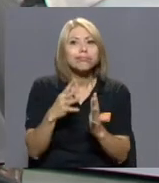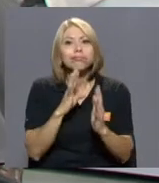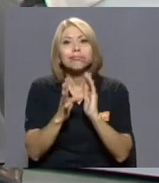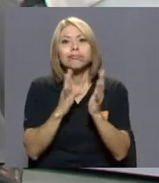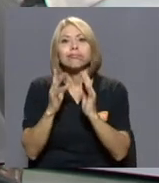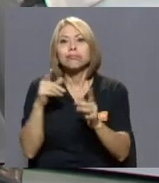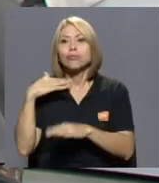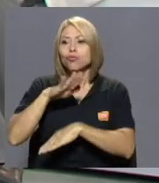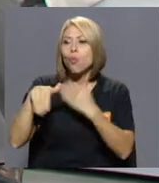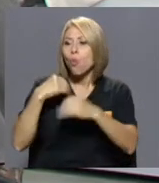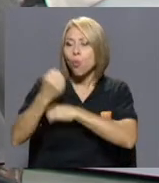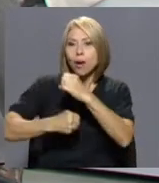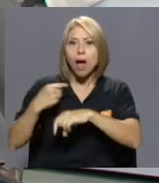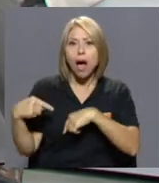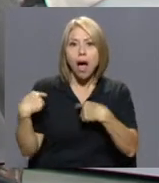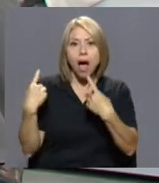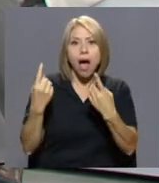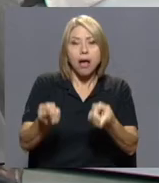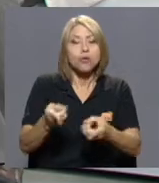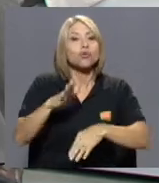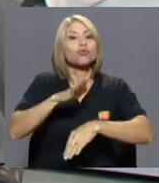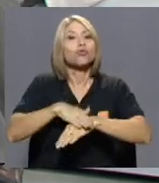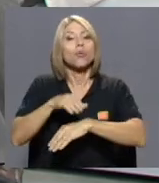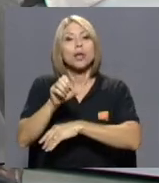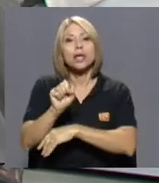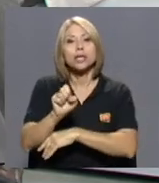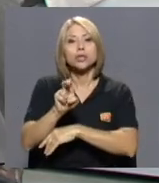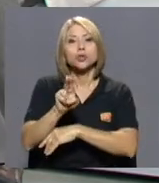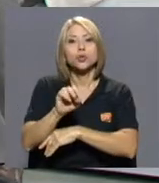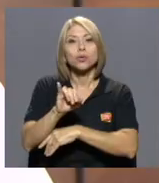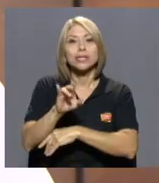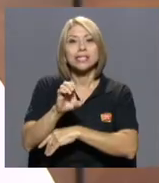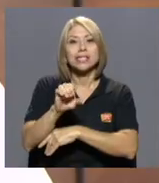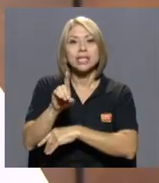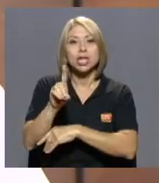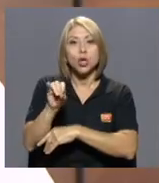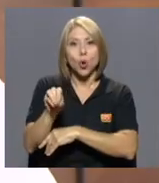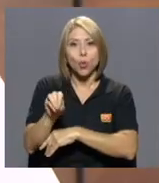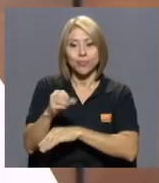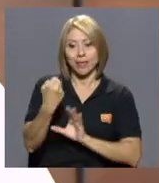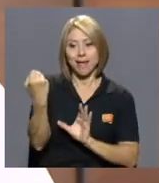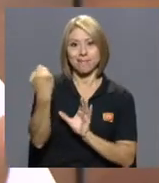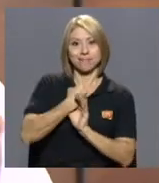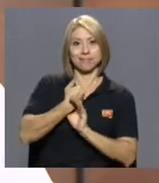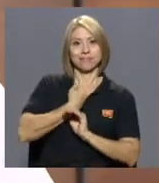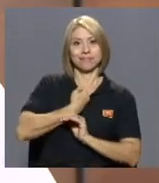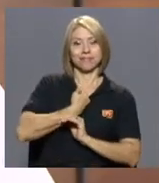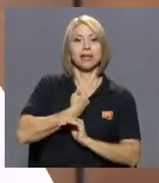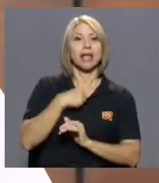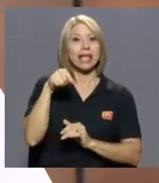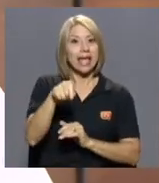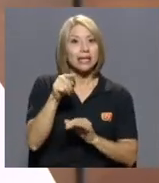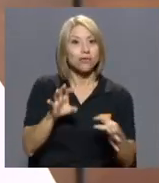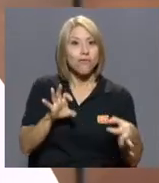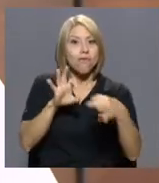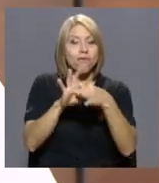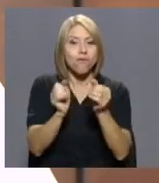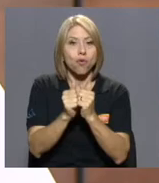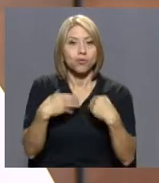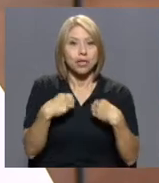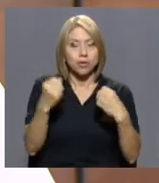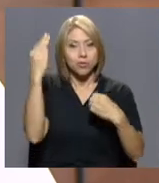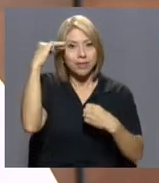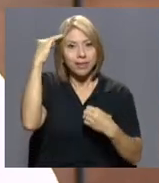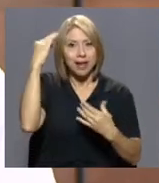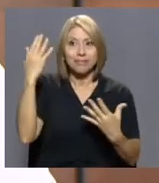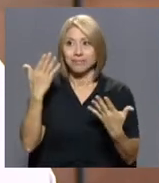alrededor del suicidio, que es un tema, digamos, subyacente a la salud mental. Un poco del estado de la cuestión de la salud mental en Costa Rica, y bienvenido a